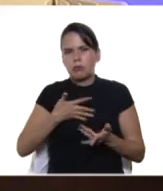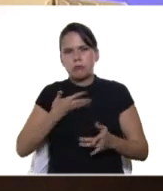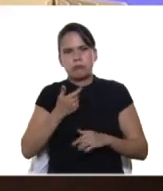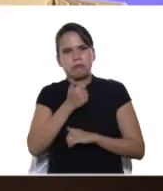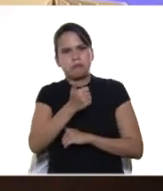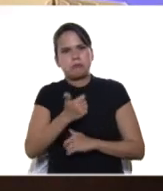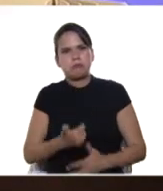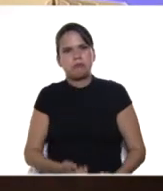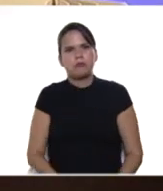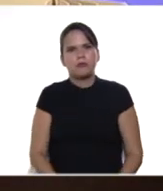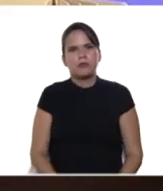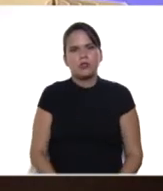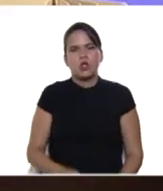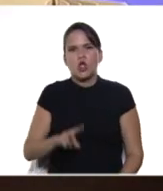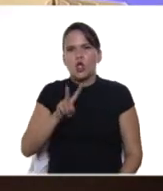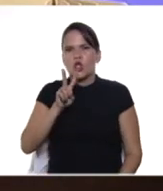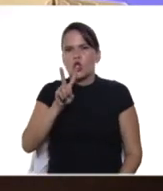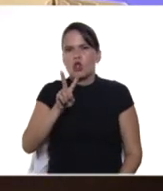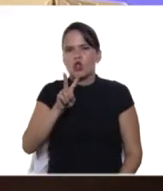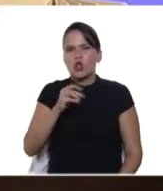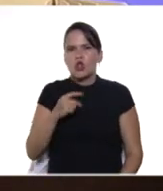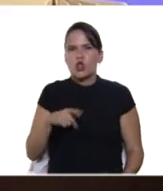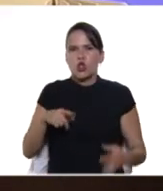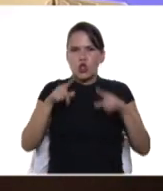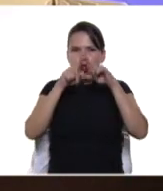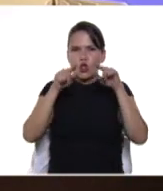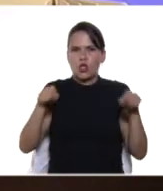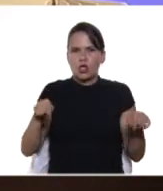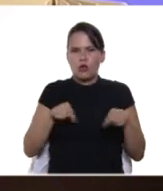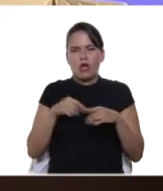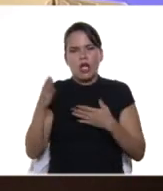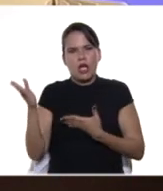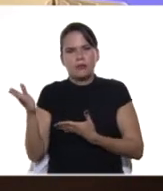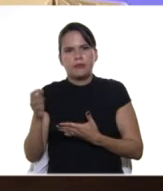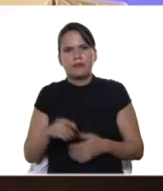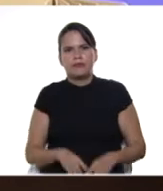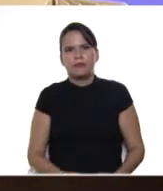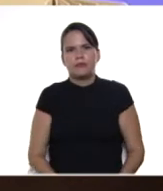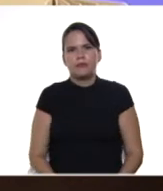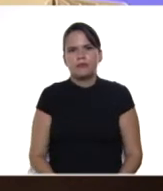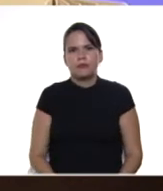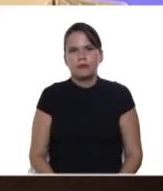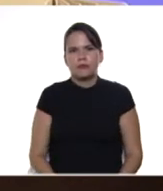bien. Estos triángulos acá y este triángulo acá.